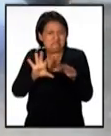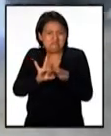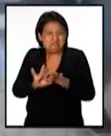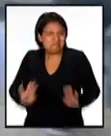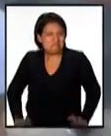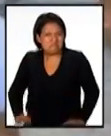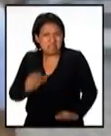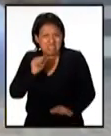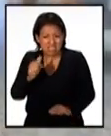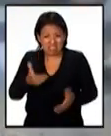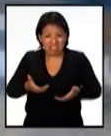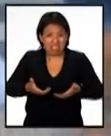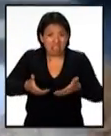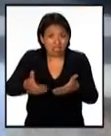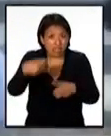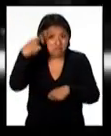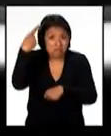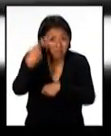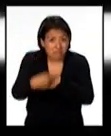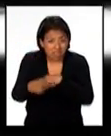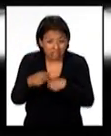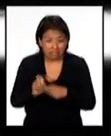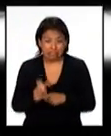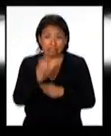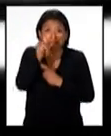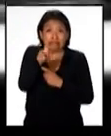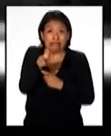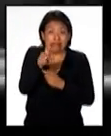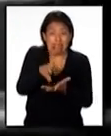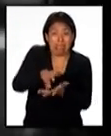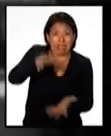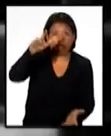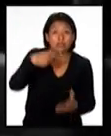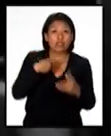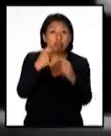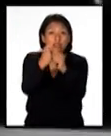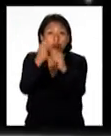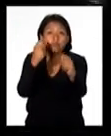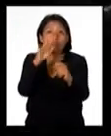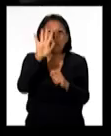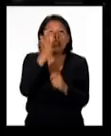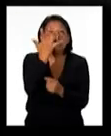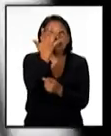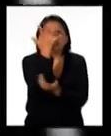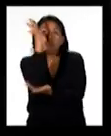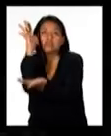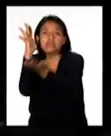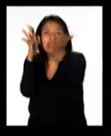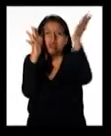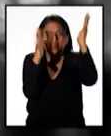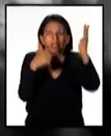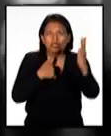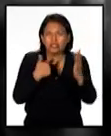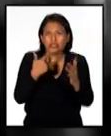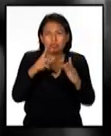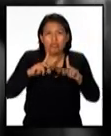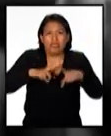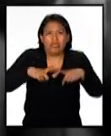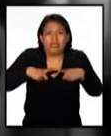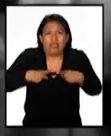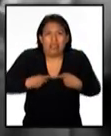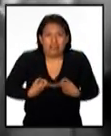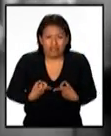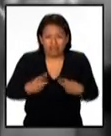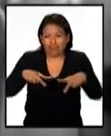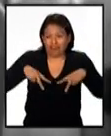banquetas y peligrosas calles. El transporte público como una selva, donde somos de los más débiles. Los